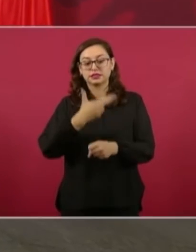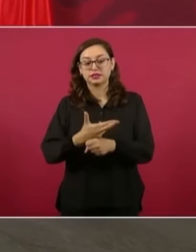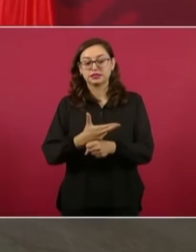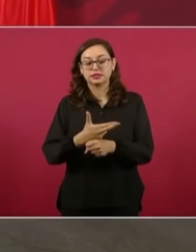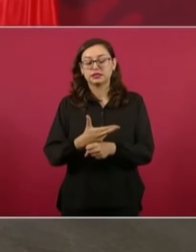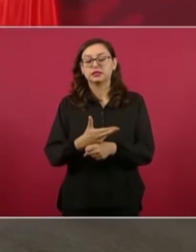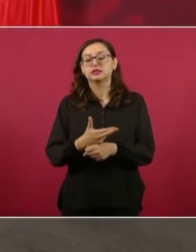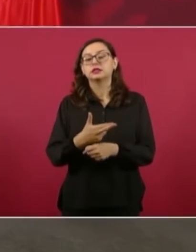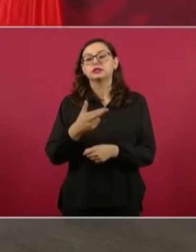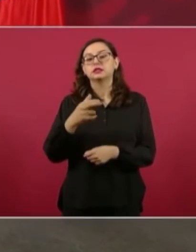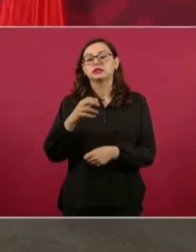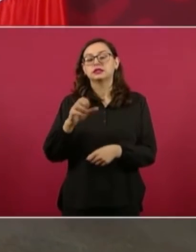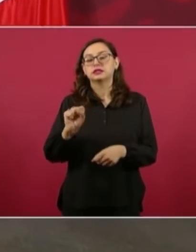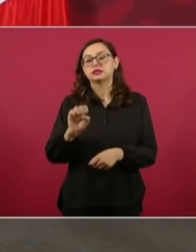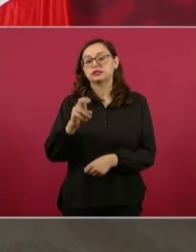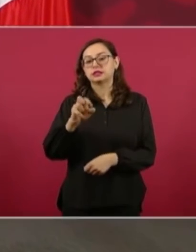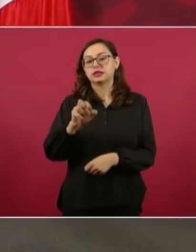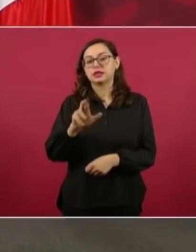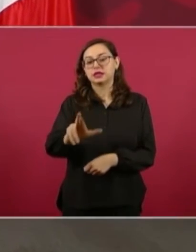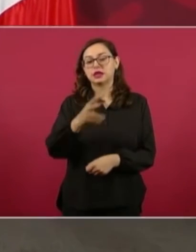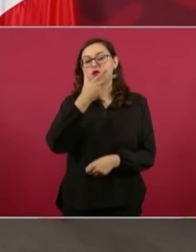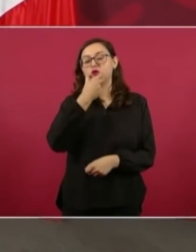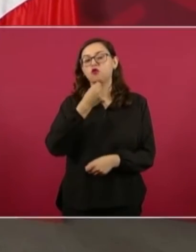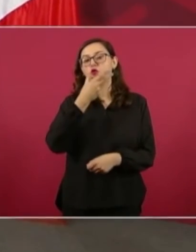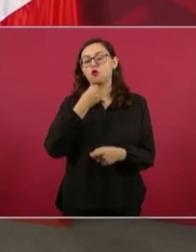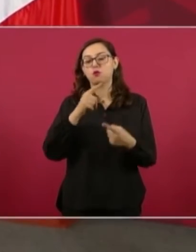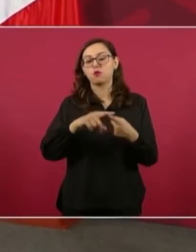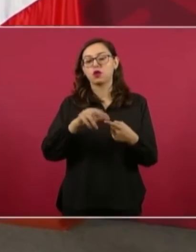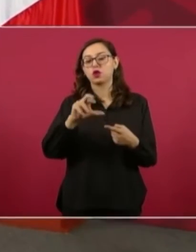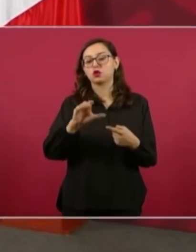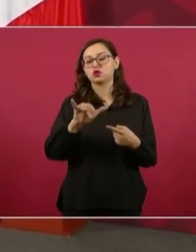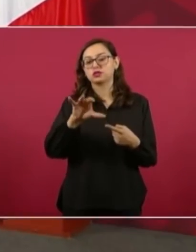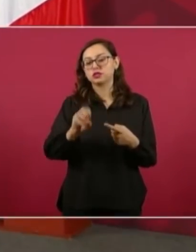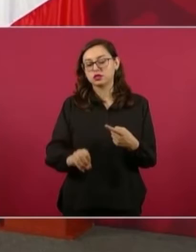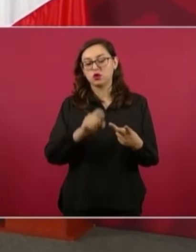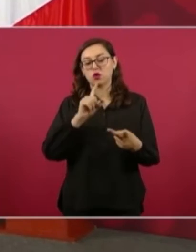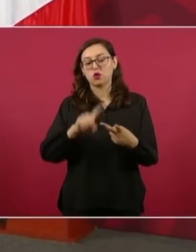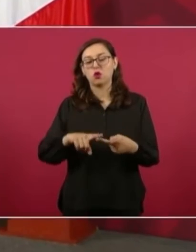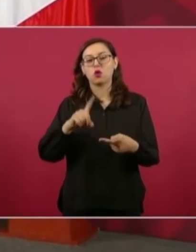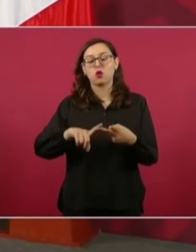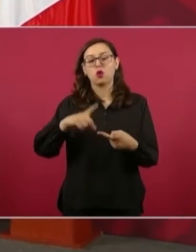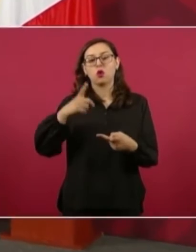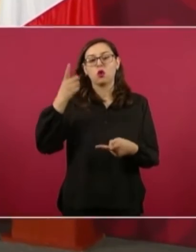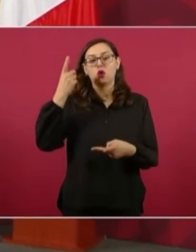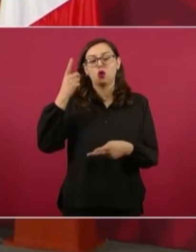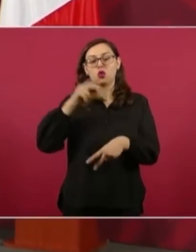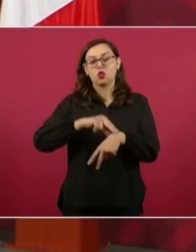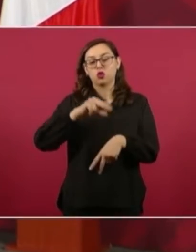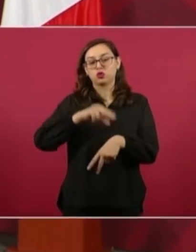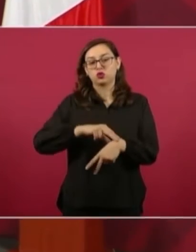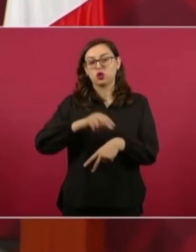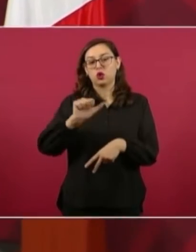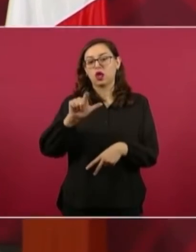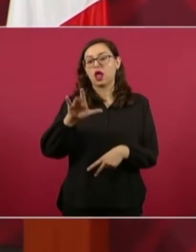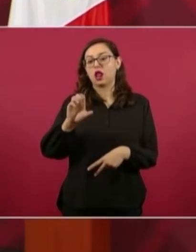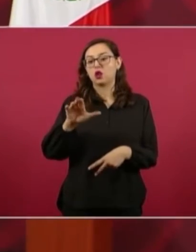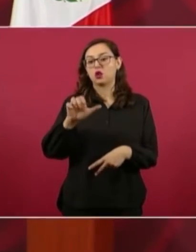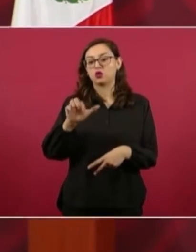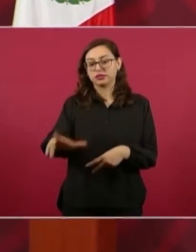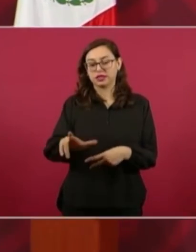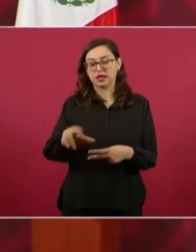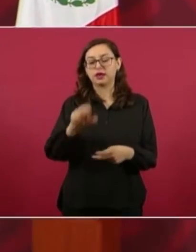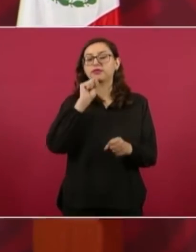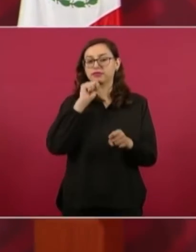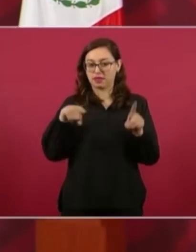Rocío Nalí, y el doctor Jorge Alcocer, y nos acompaña la consejera jurídica